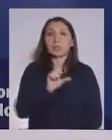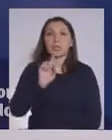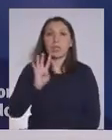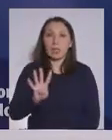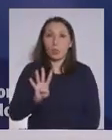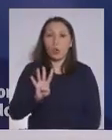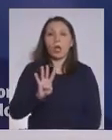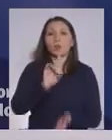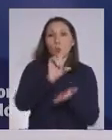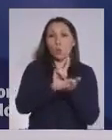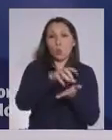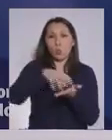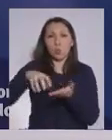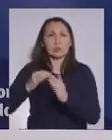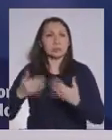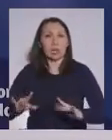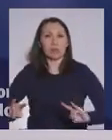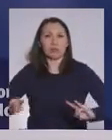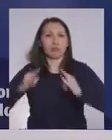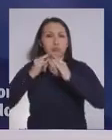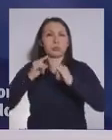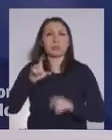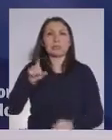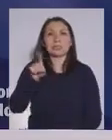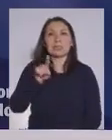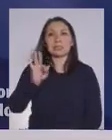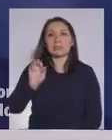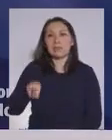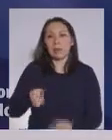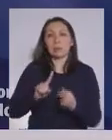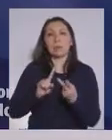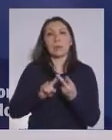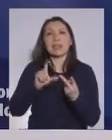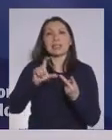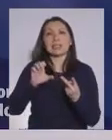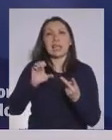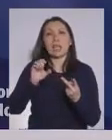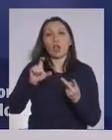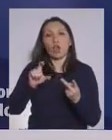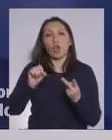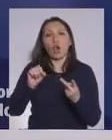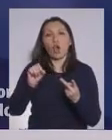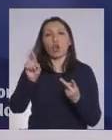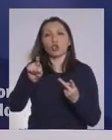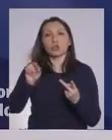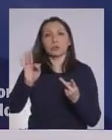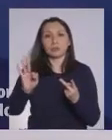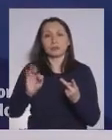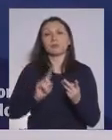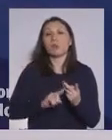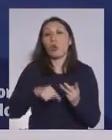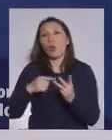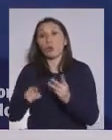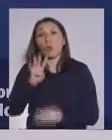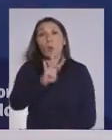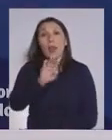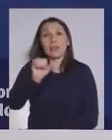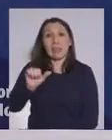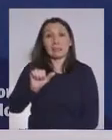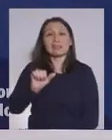establecimientos terminados ya sean cesfam o secos y hay 46 en ejecución y